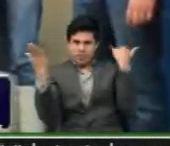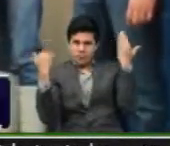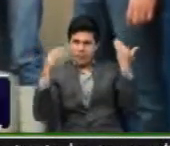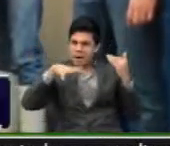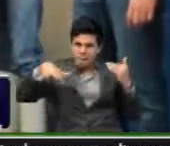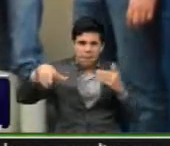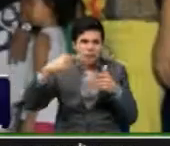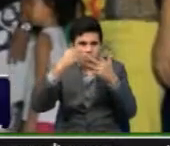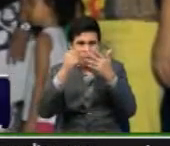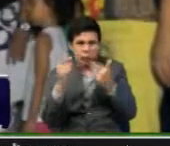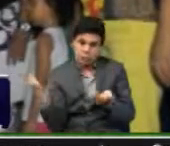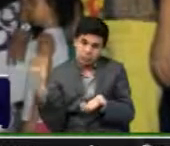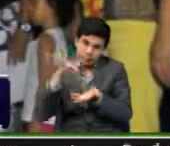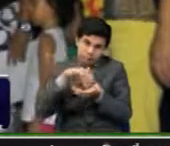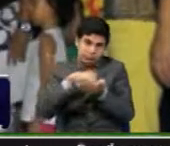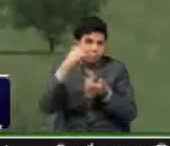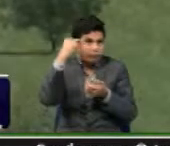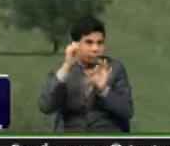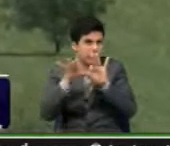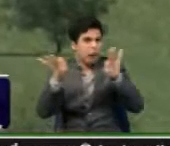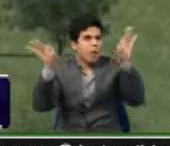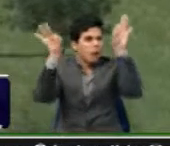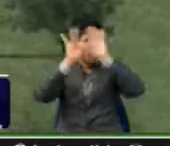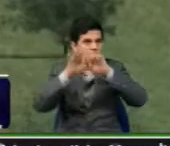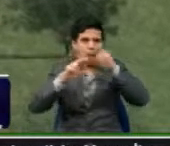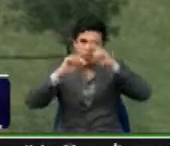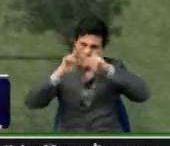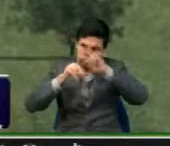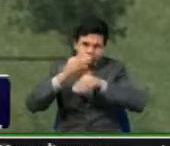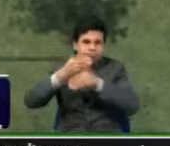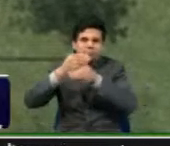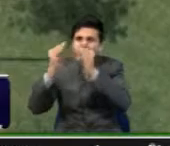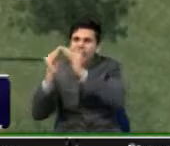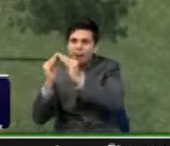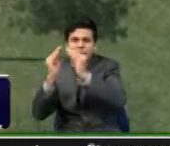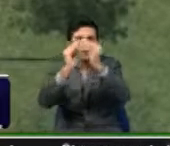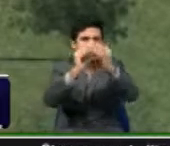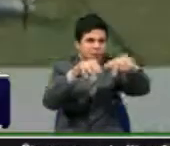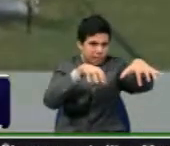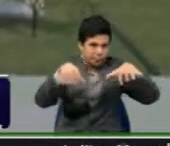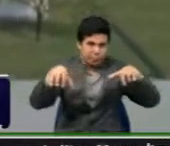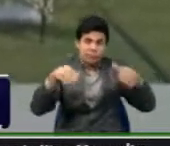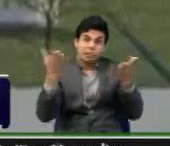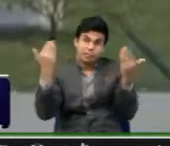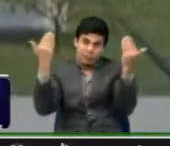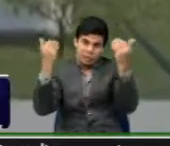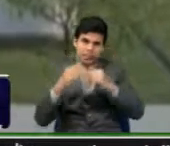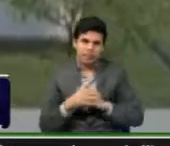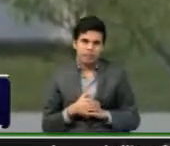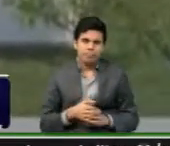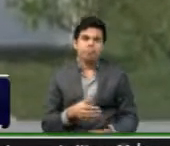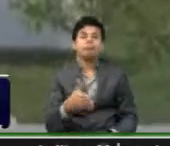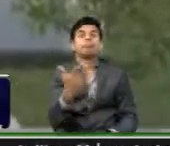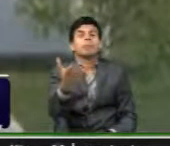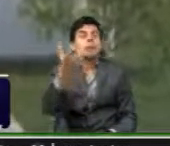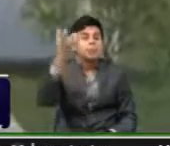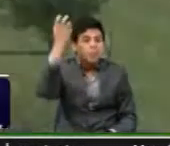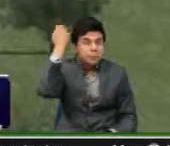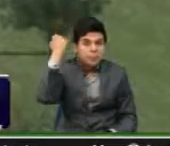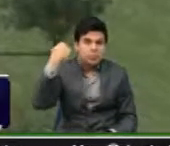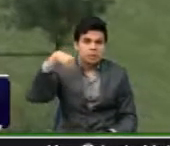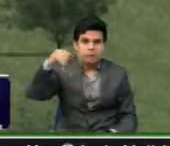ciudad reconocieron lo importante y vital que es la construcción de estos proyectos. Uy, hace 16 años